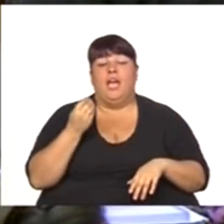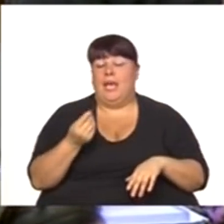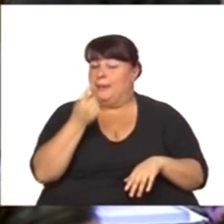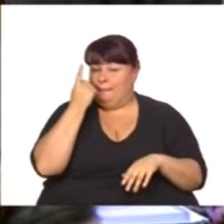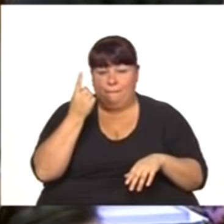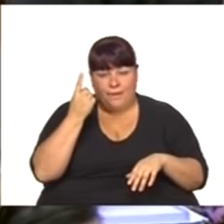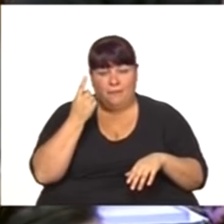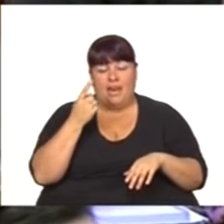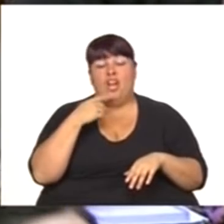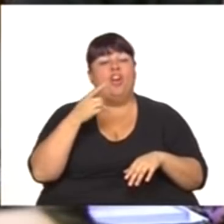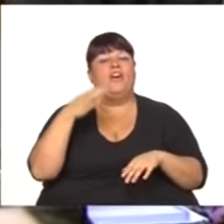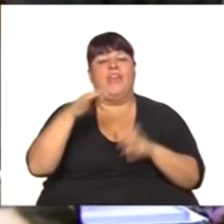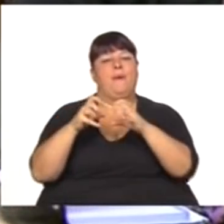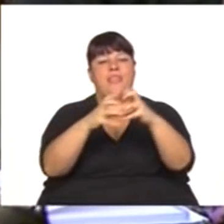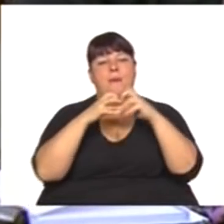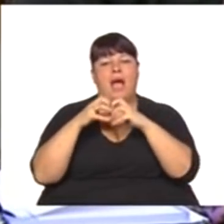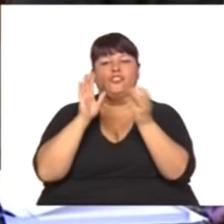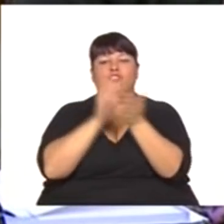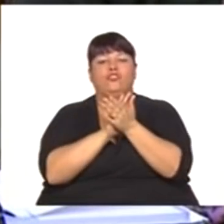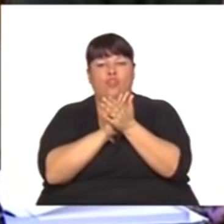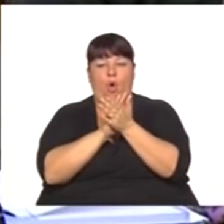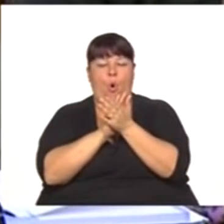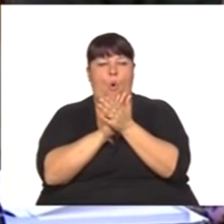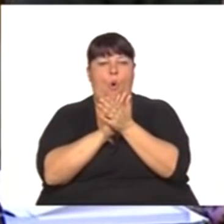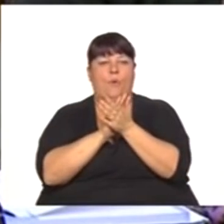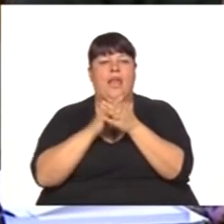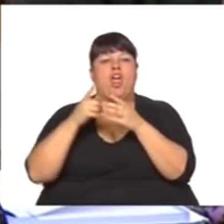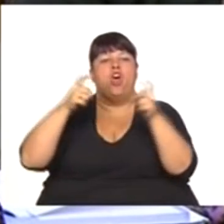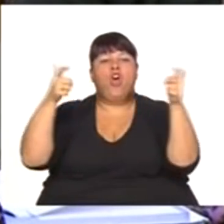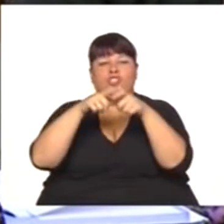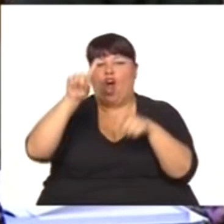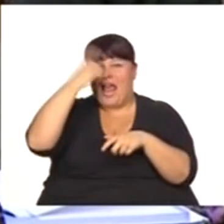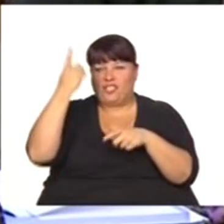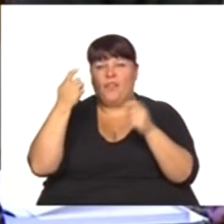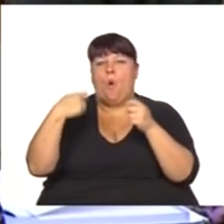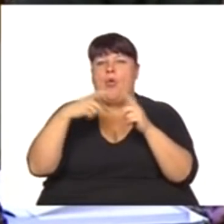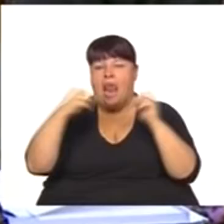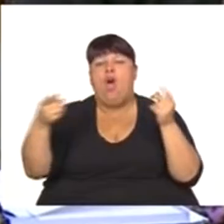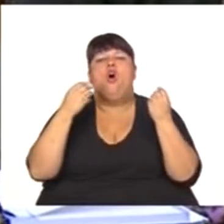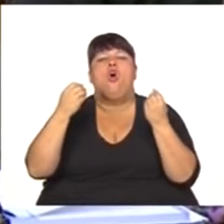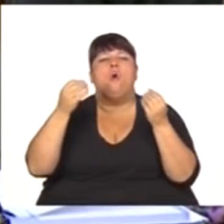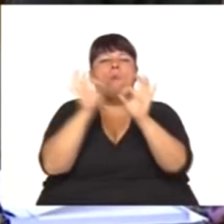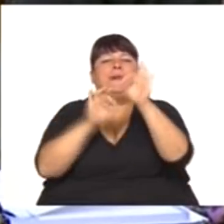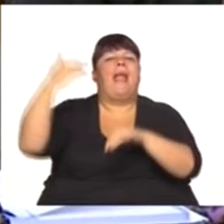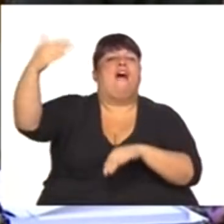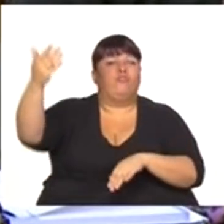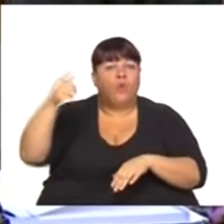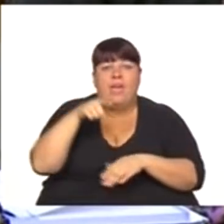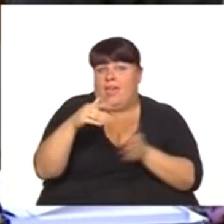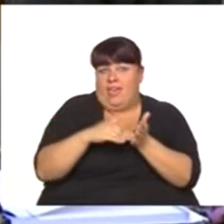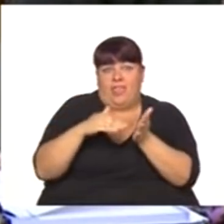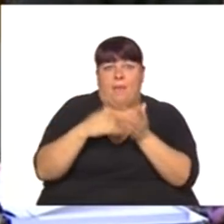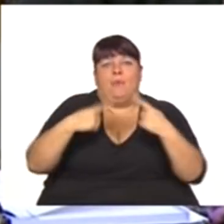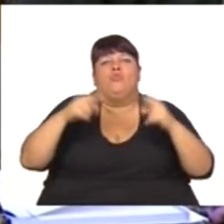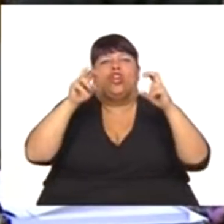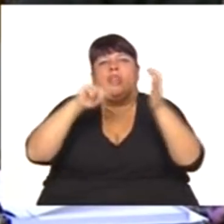Lo primero que hace es decir, lo tenemos que discutir en el marco del Consejo Nacional de Sustentabilidad Previsional. ¿Cuál es la fórmula futura? Porque eso depende de